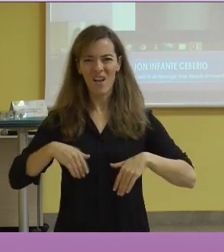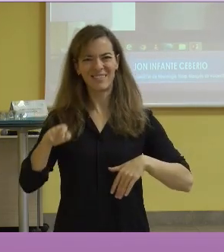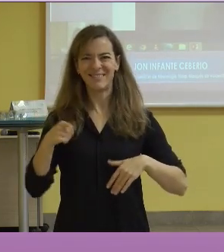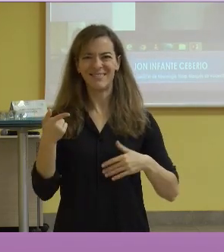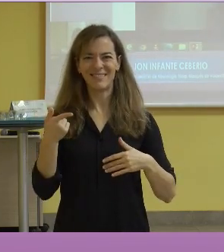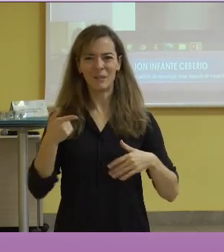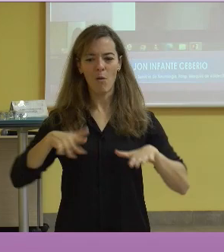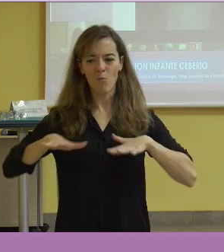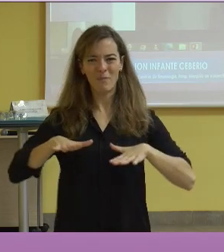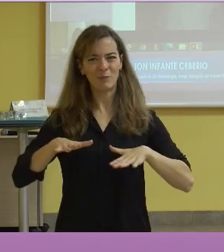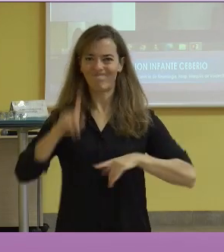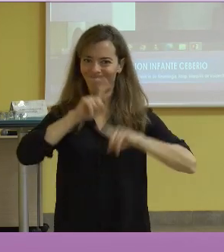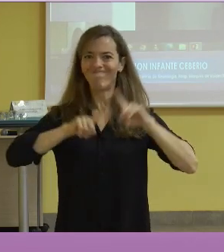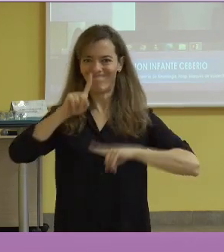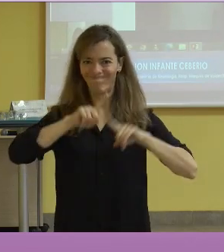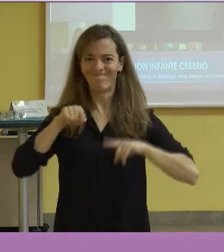descomposición del movimiento.